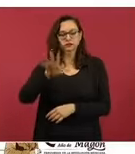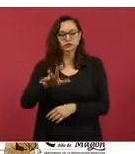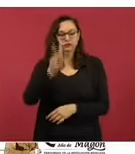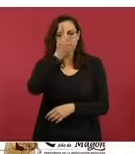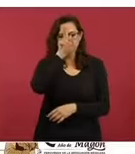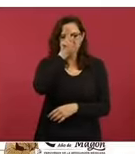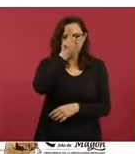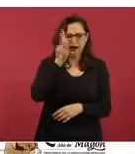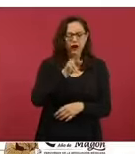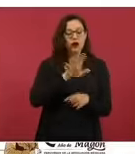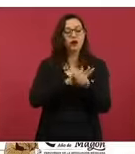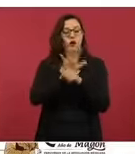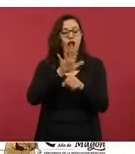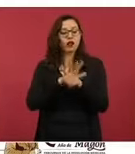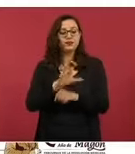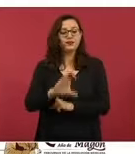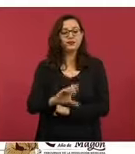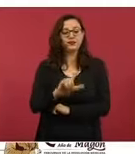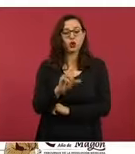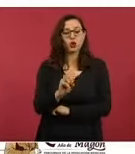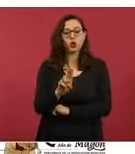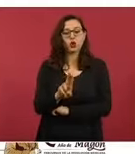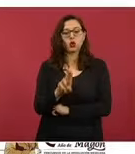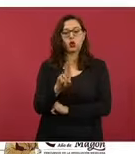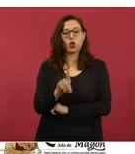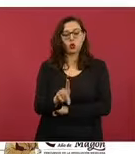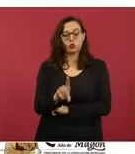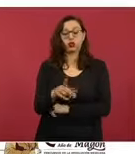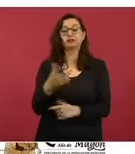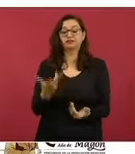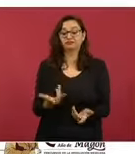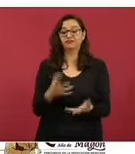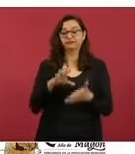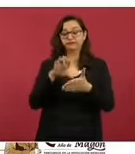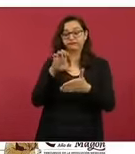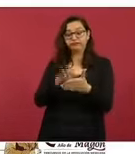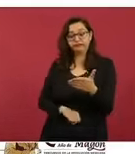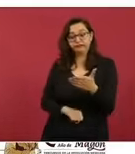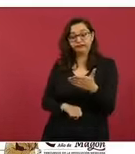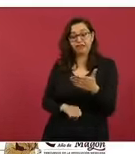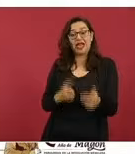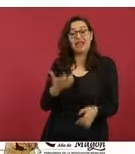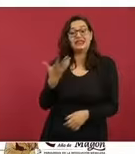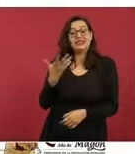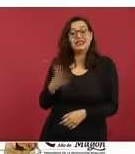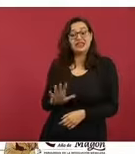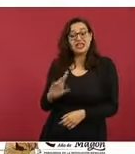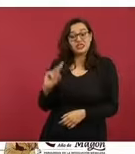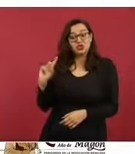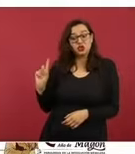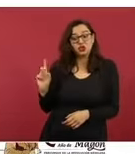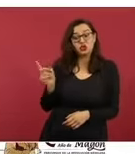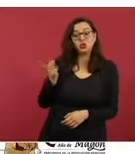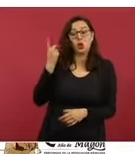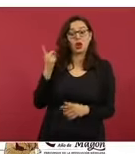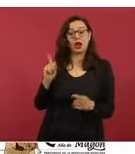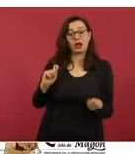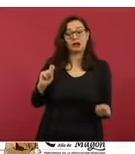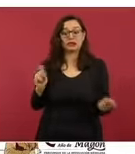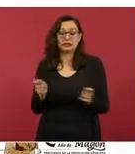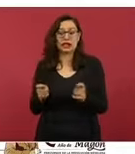opción fue Cloud Transfer Services, que cobró una comisión de $10 estos angelitos y un tipo de cambio